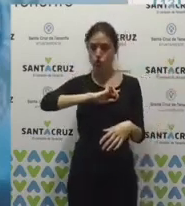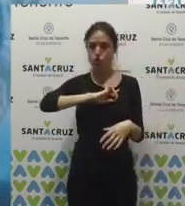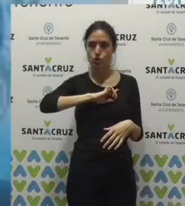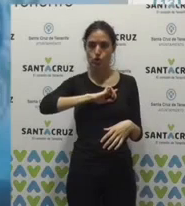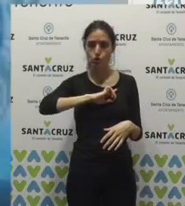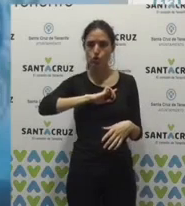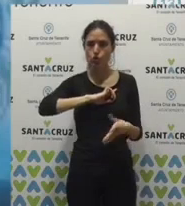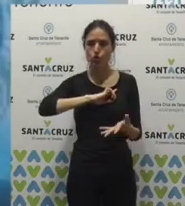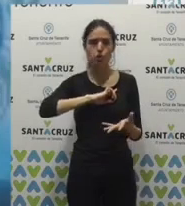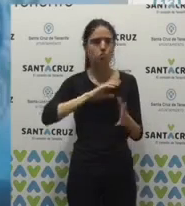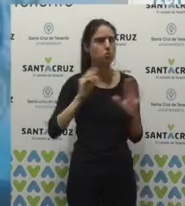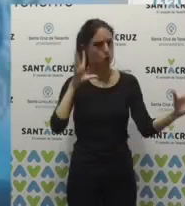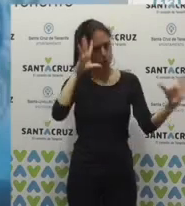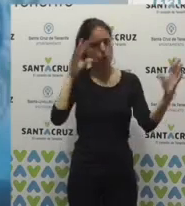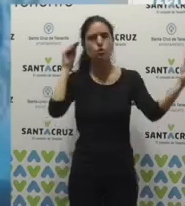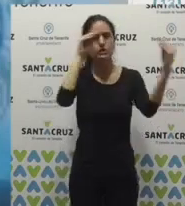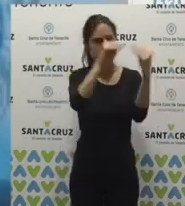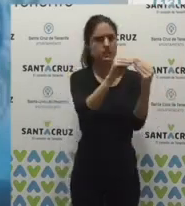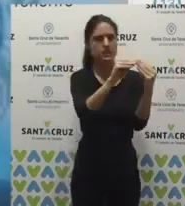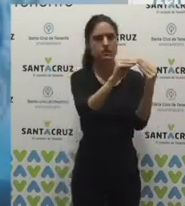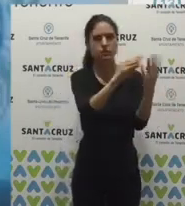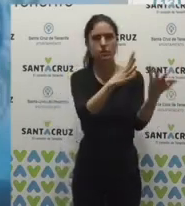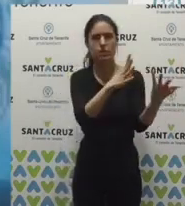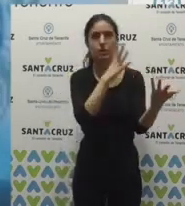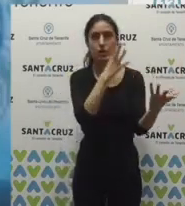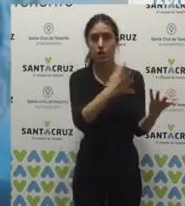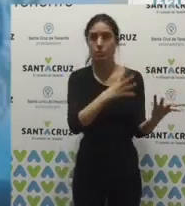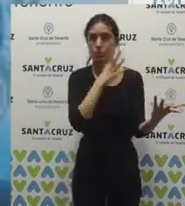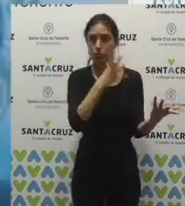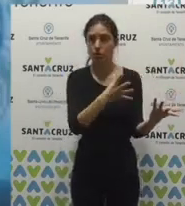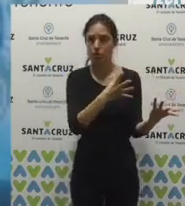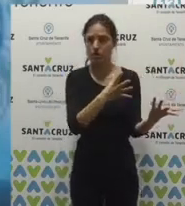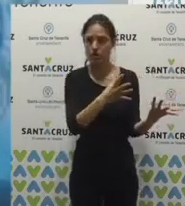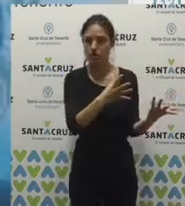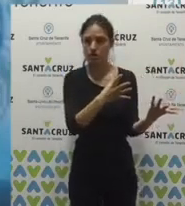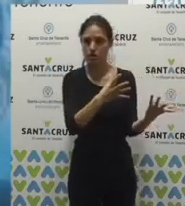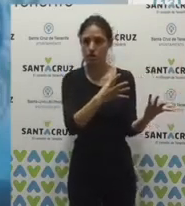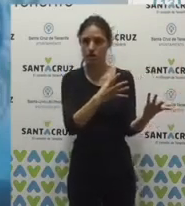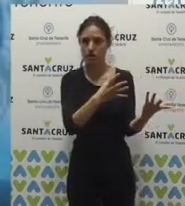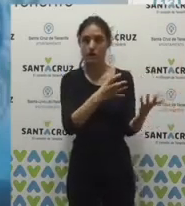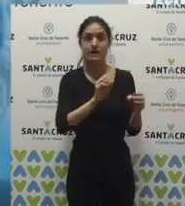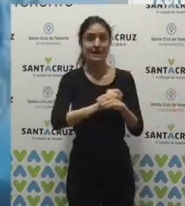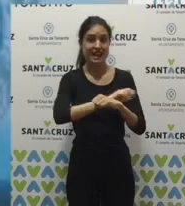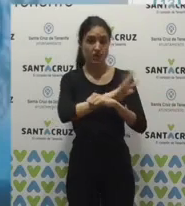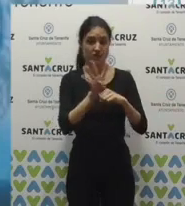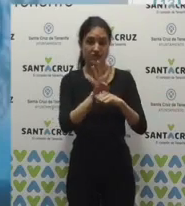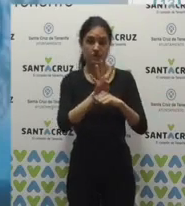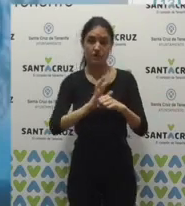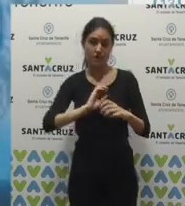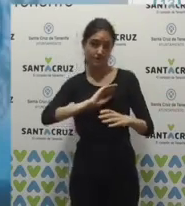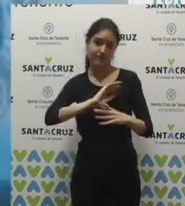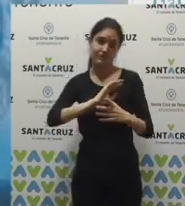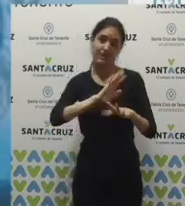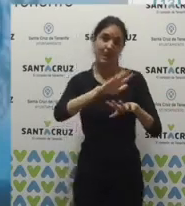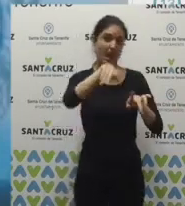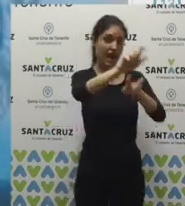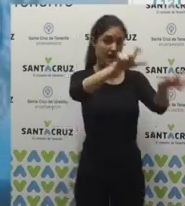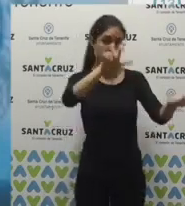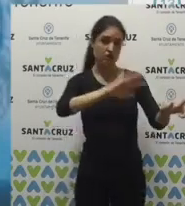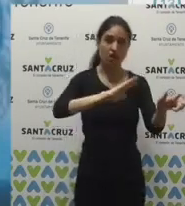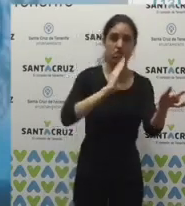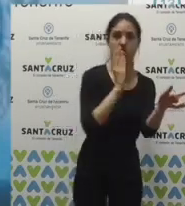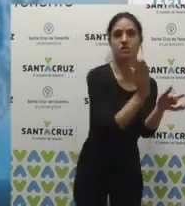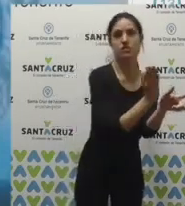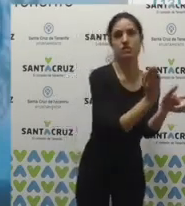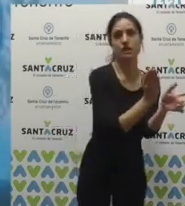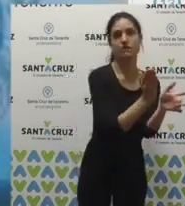precisamente que el impacto de generarlo la comida 19 en nuestra ciudad ha supuesto